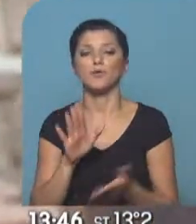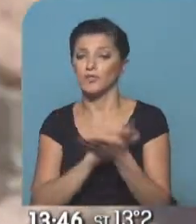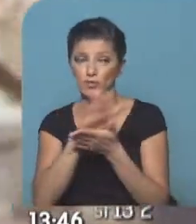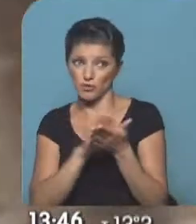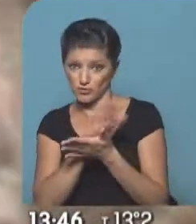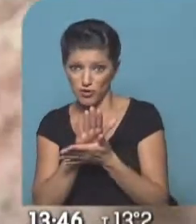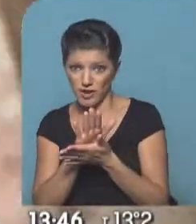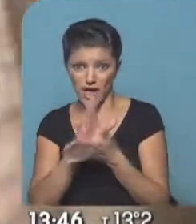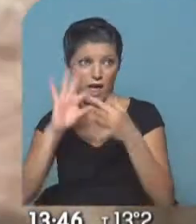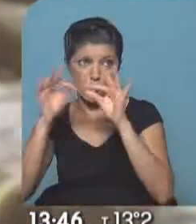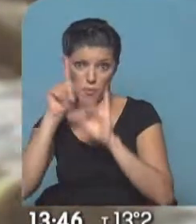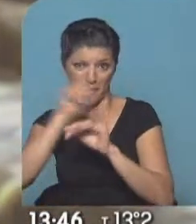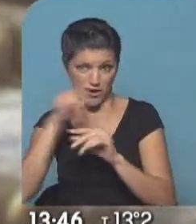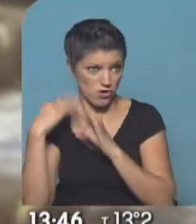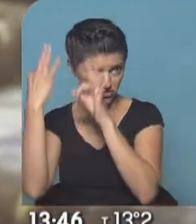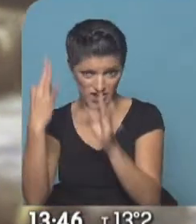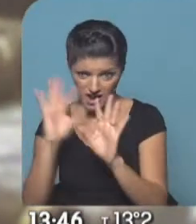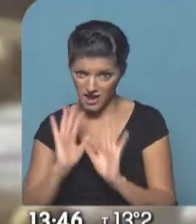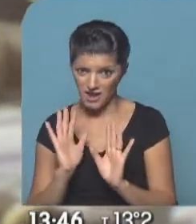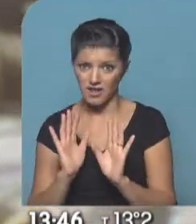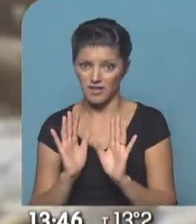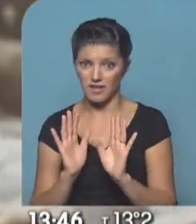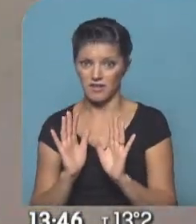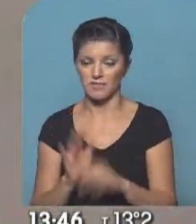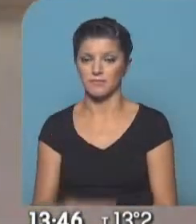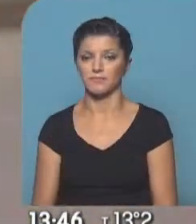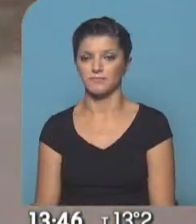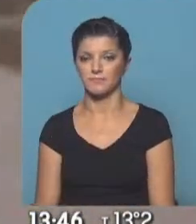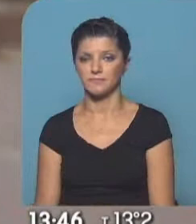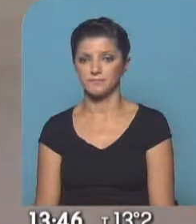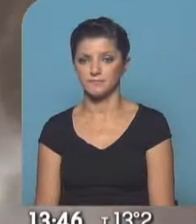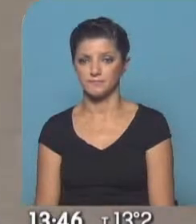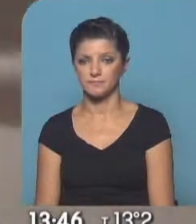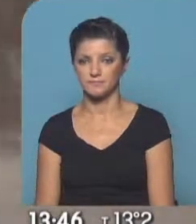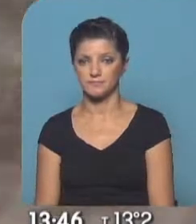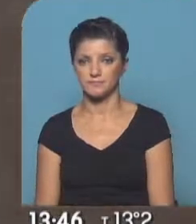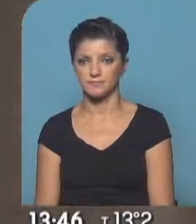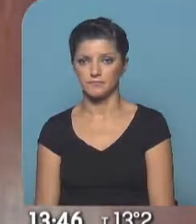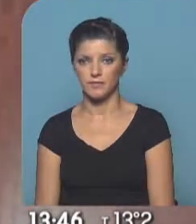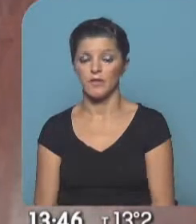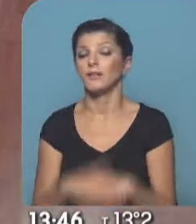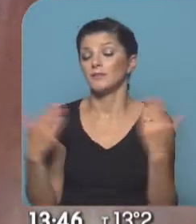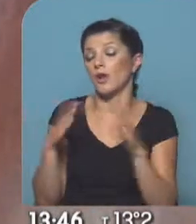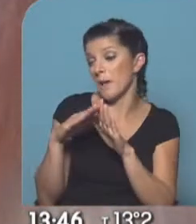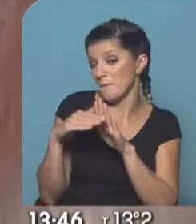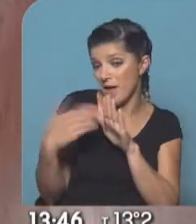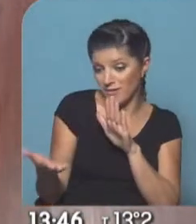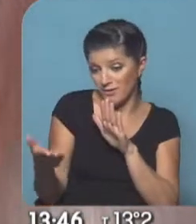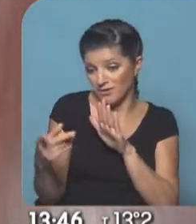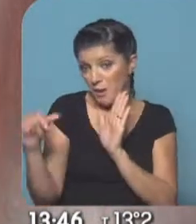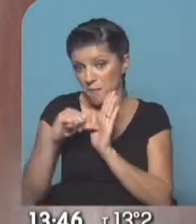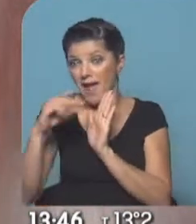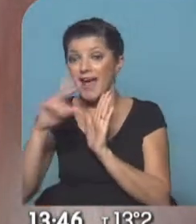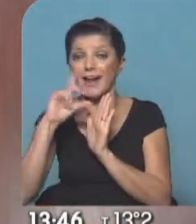tanto a Europa que no lleguen a sus costas los inmigrantes, sino que vecino a la propia Europa